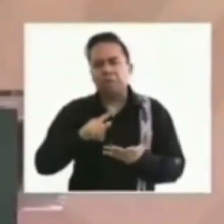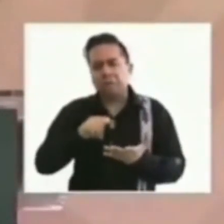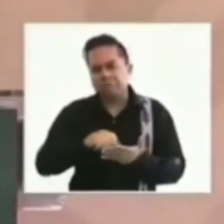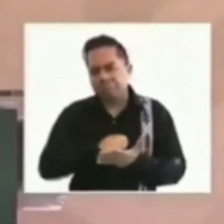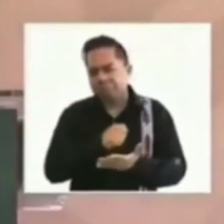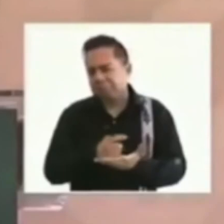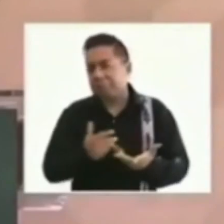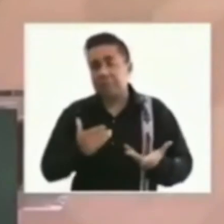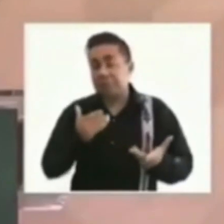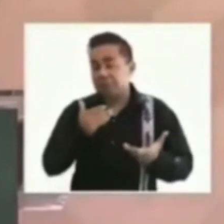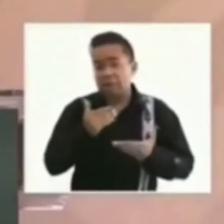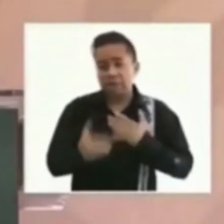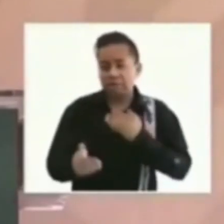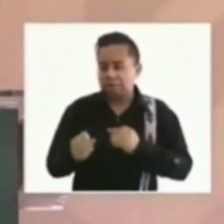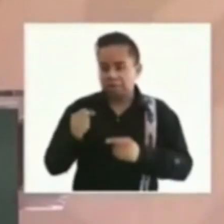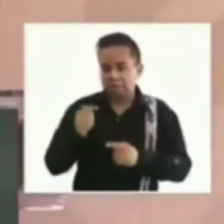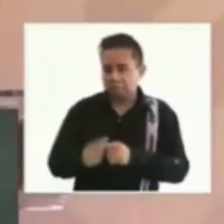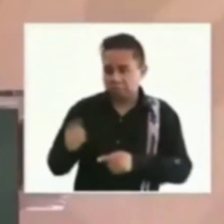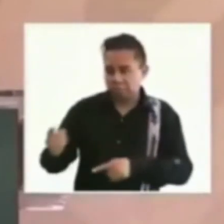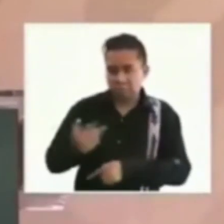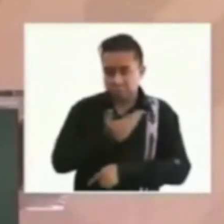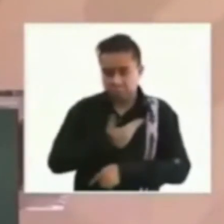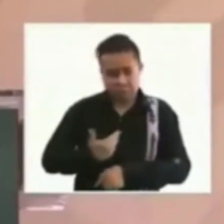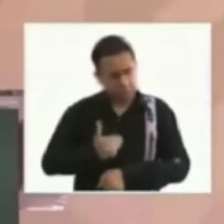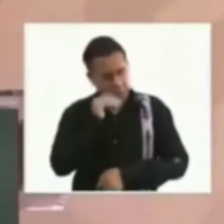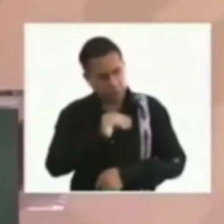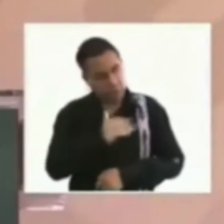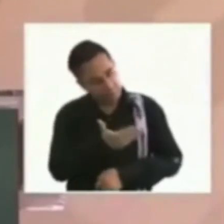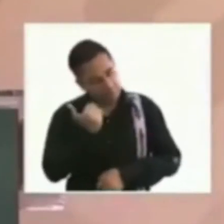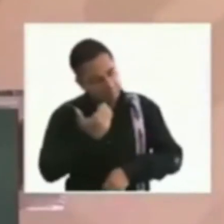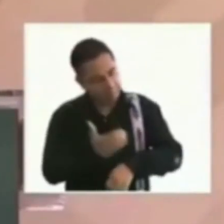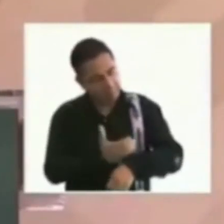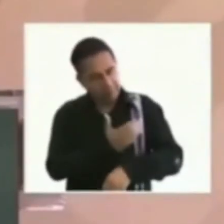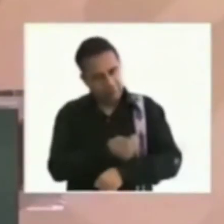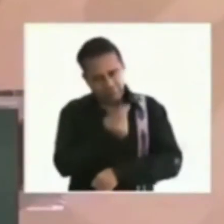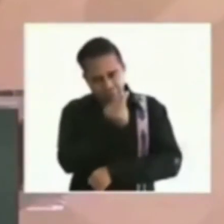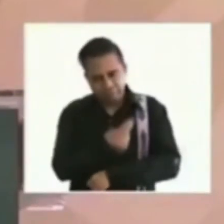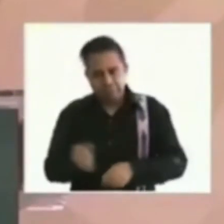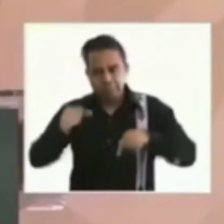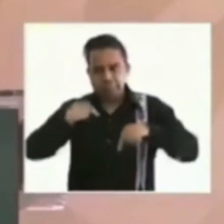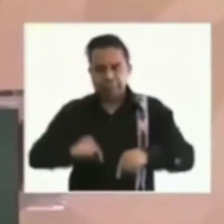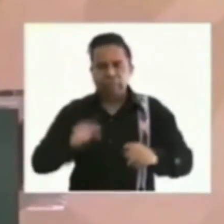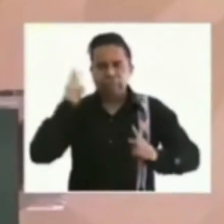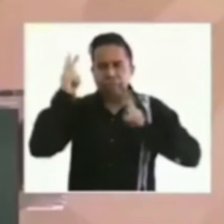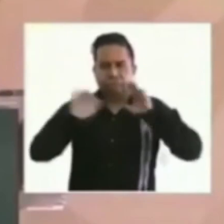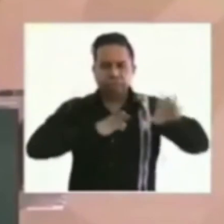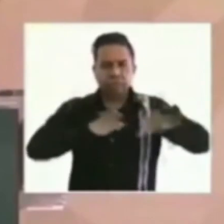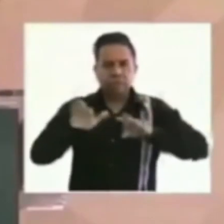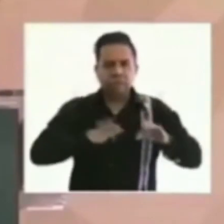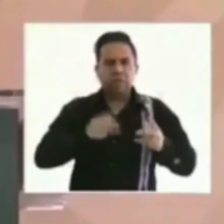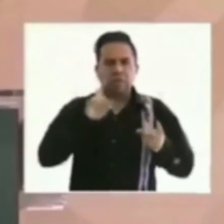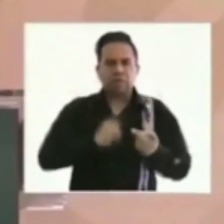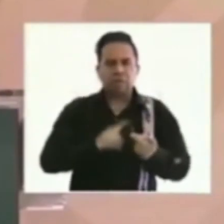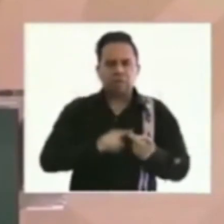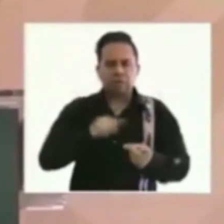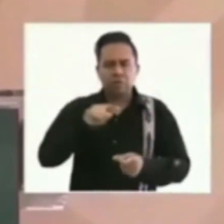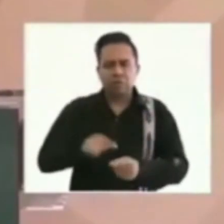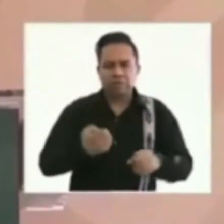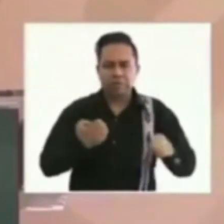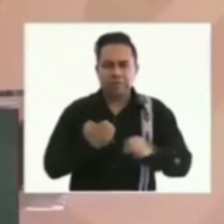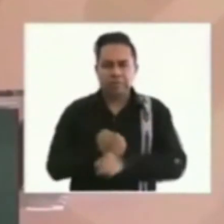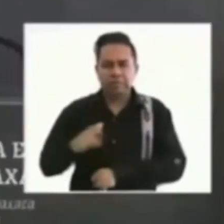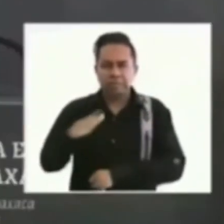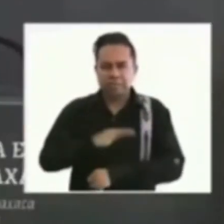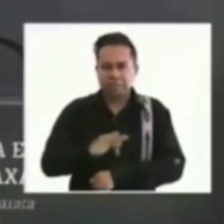ahora el presidente me pidió que lo acompañara a esta gira a un estado